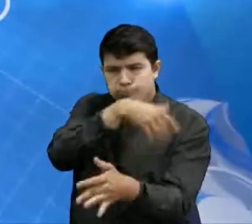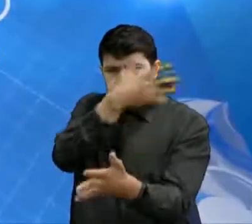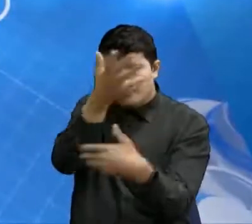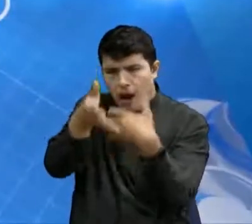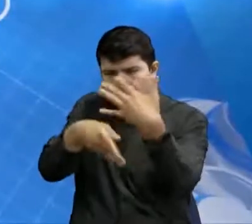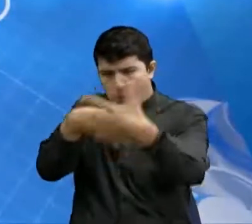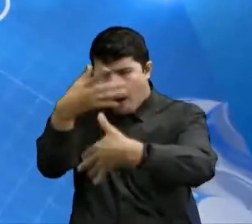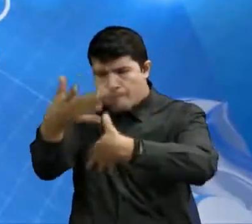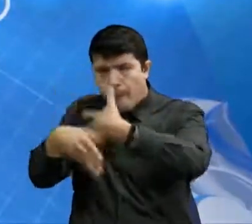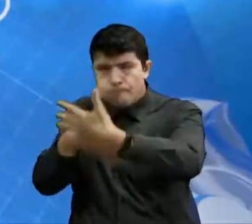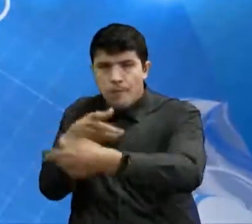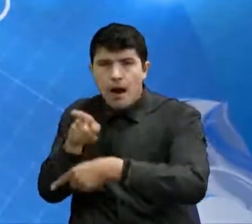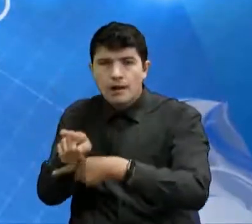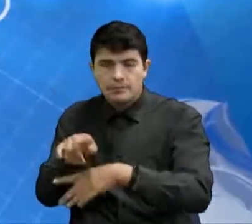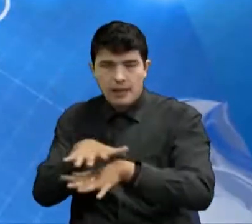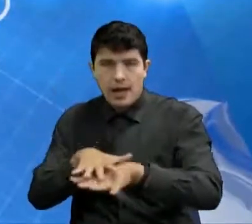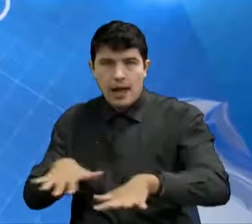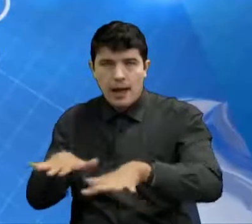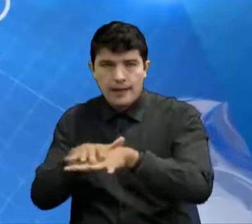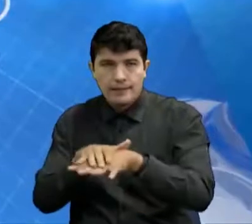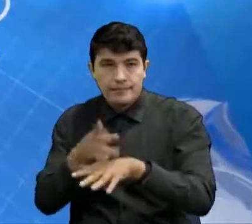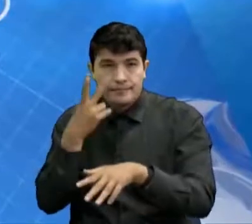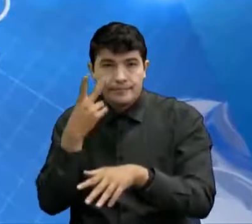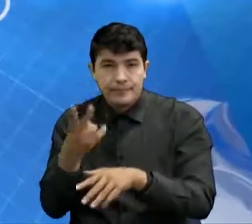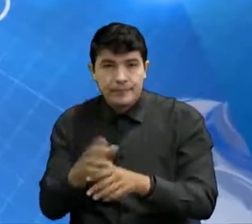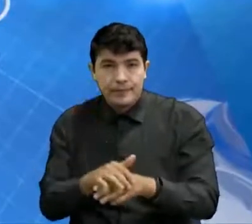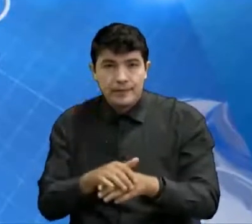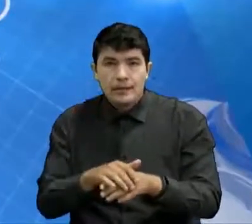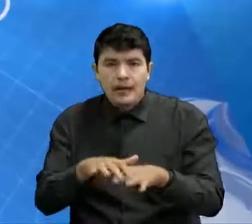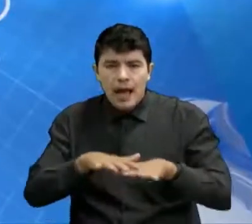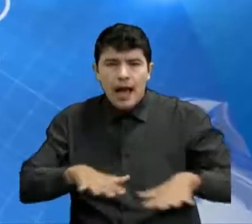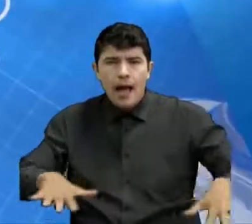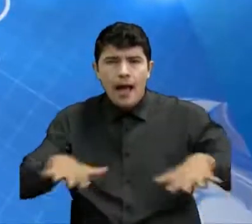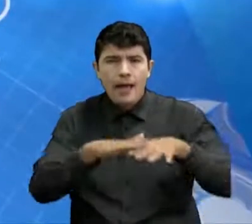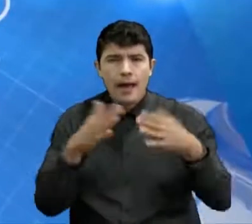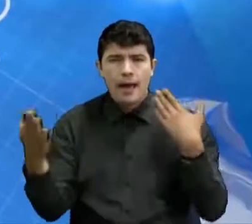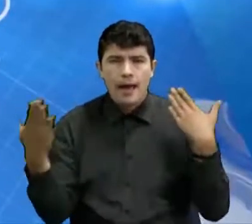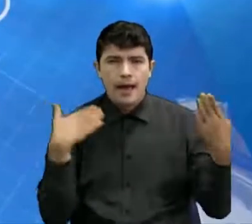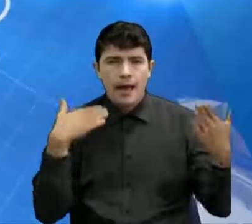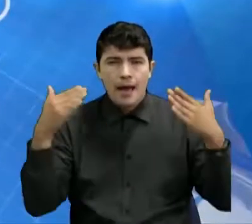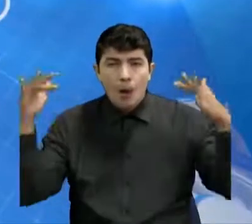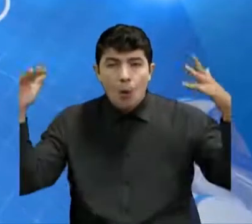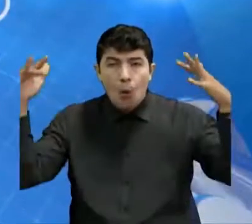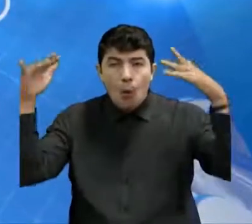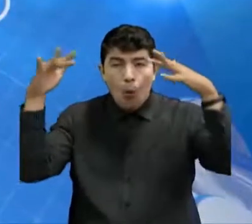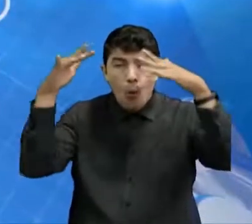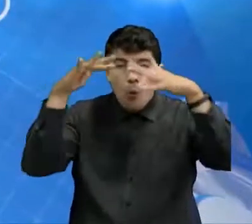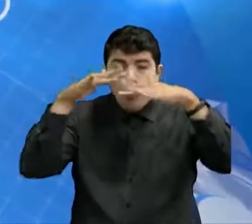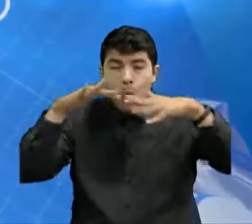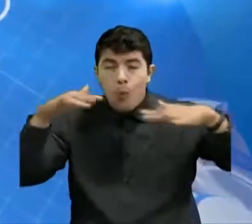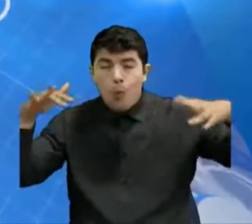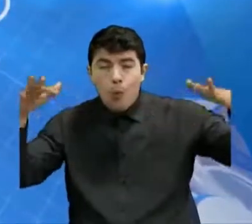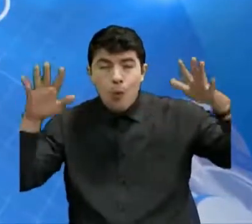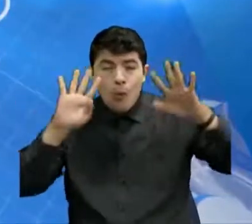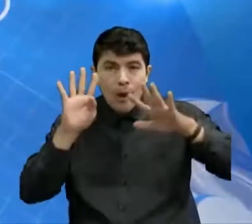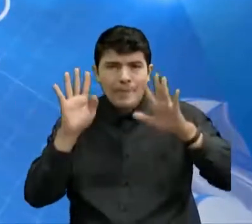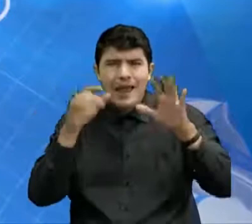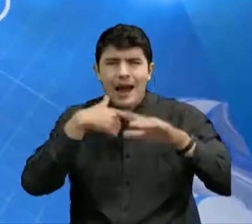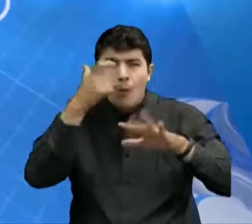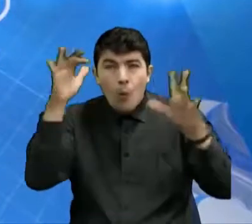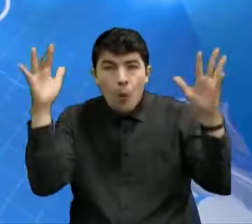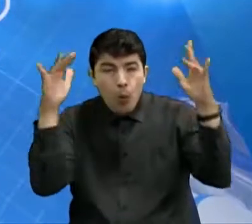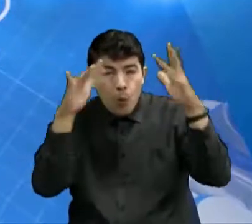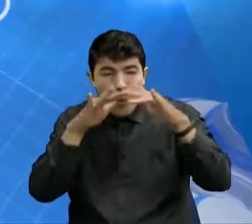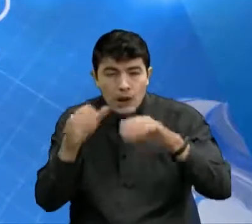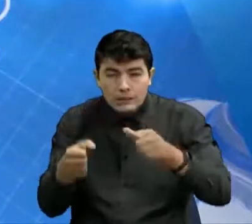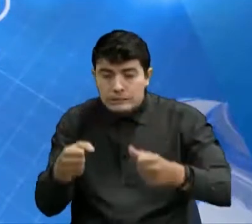Chinácota, esto es el norte de Santander. La poca visibilidad en la vereda Babilonia debido a la neblina sería la causa del siniestro. El